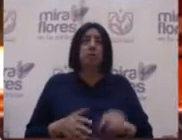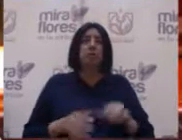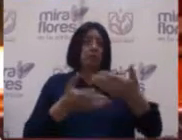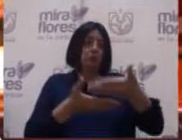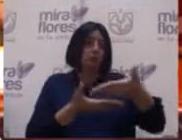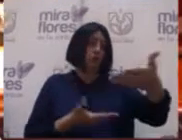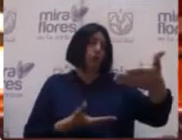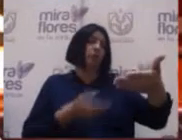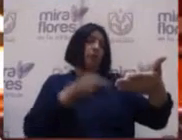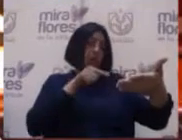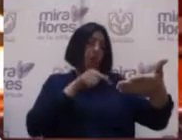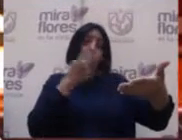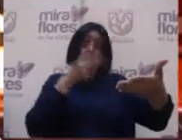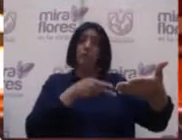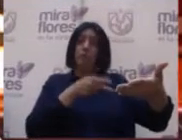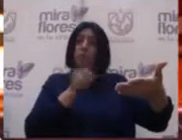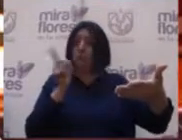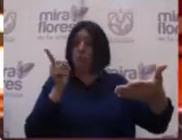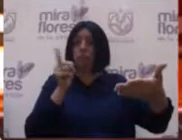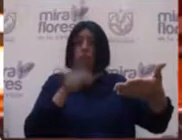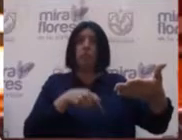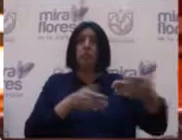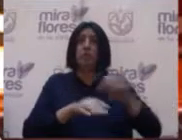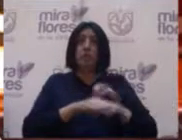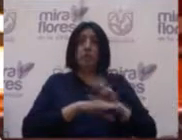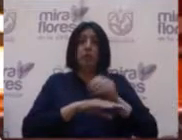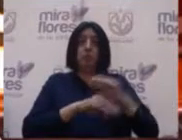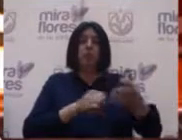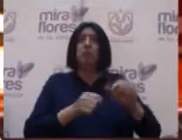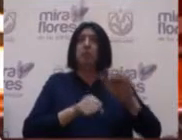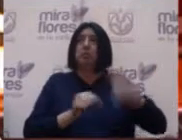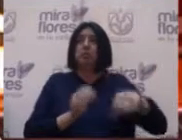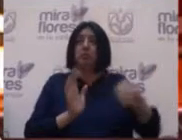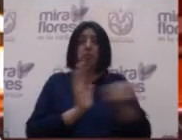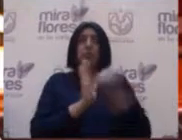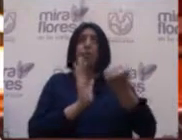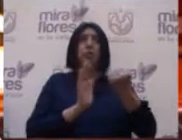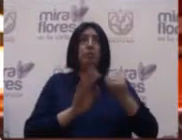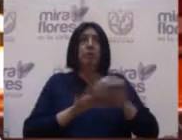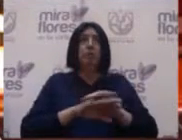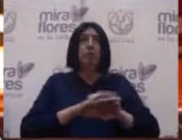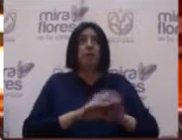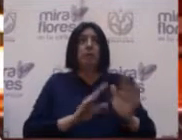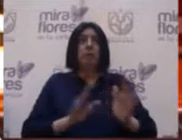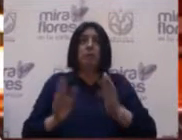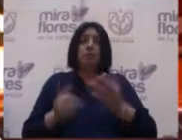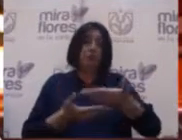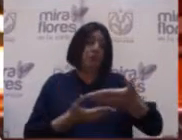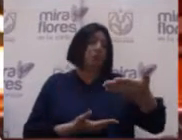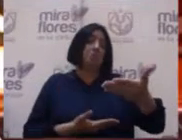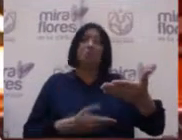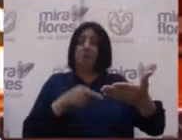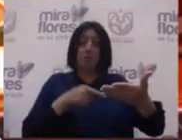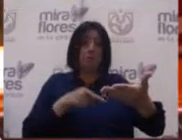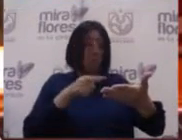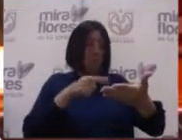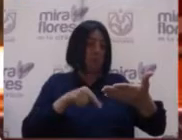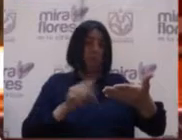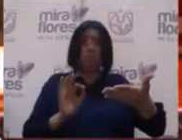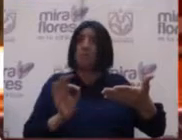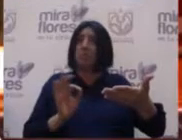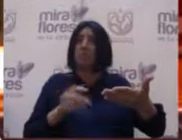tengo acá a la vista, usted está recomendando la aprobación del Plan de Desarrollo Urbano. Y en ninguna parte del dictamen,